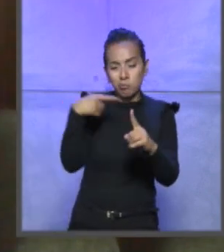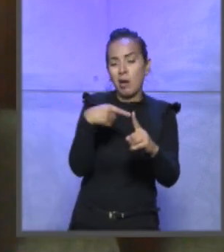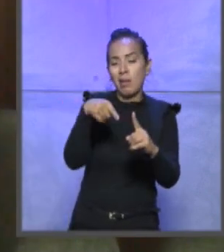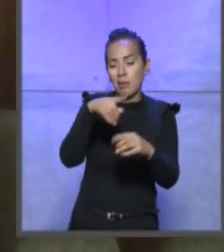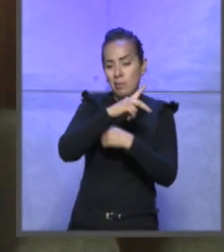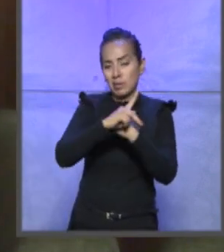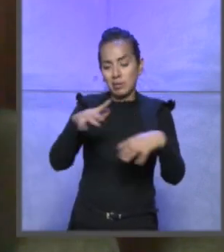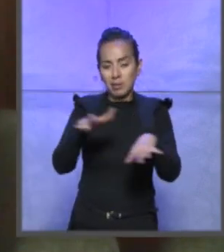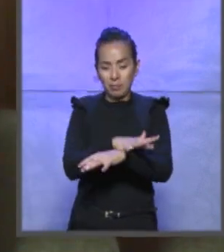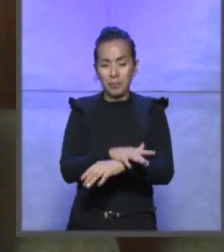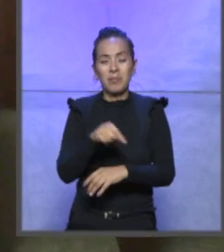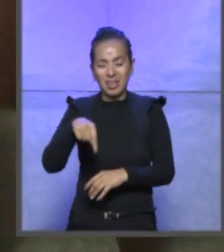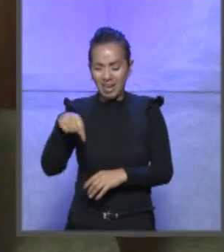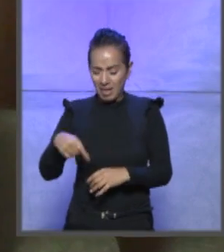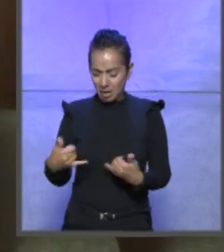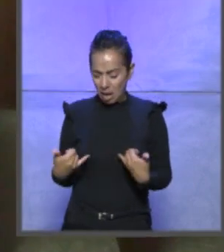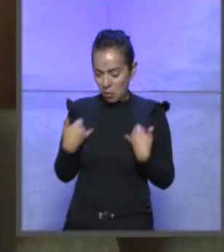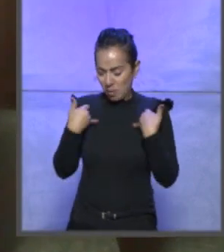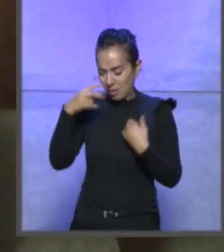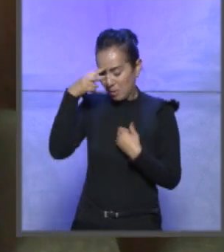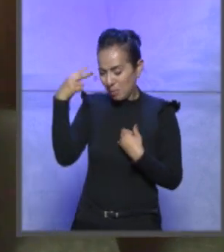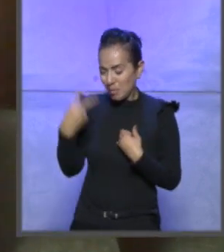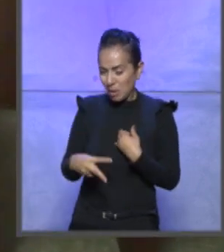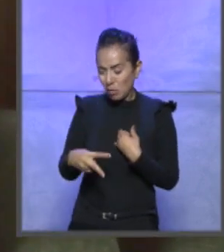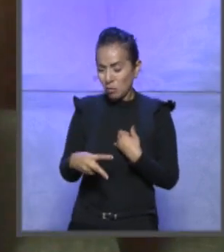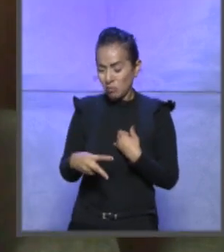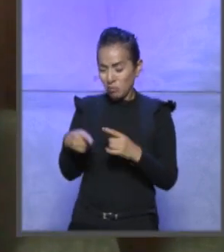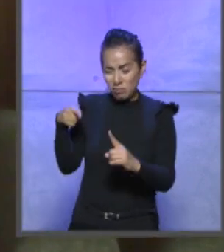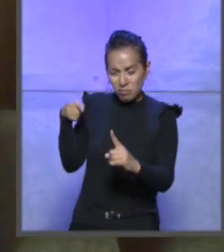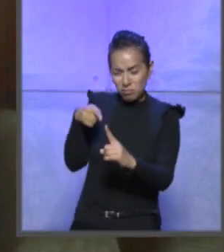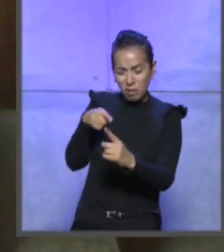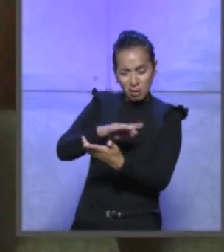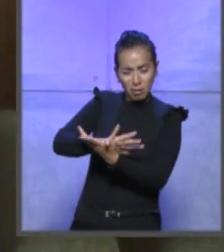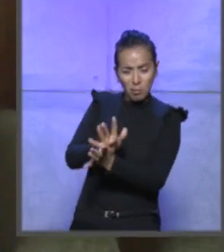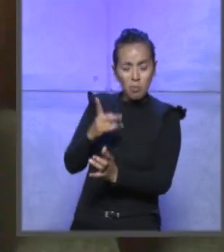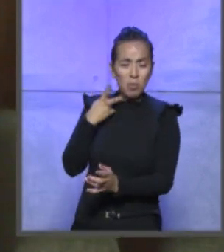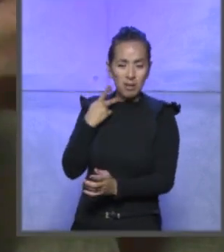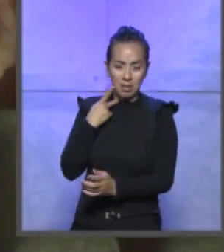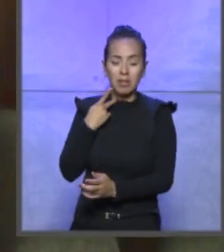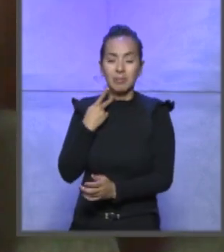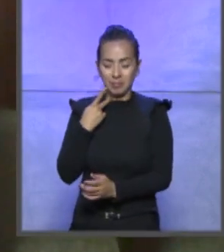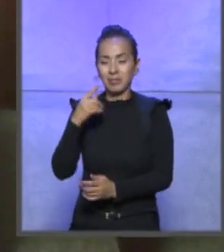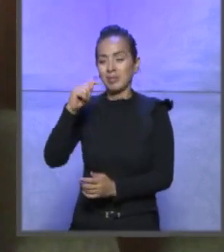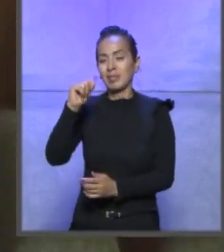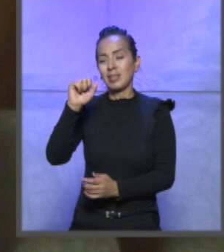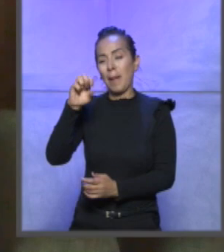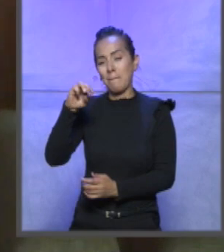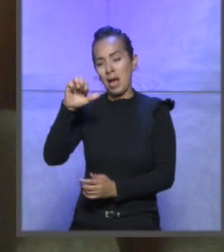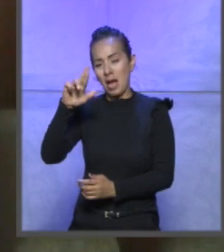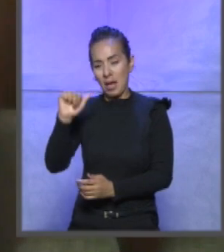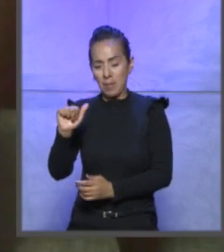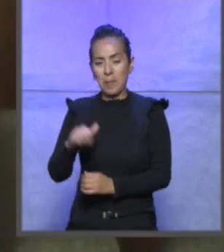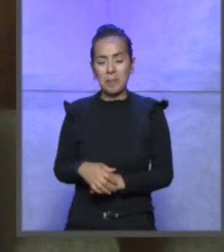pregunta. ¿La juventud en México es objeto de discriminación política y por qué razones? Tamara, adelante.